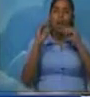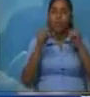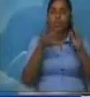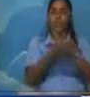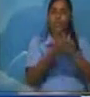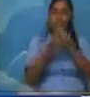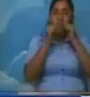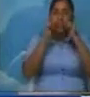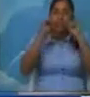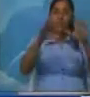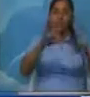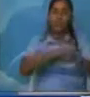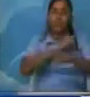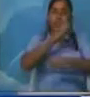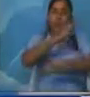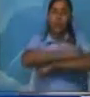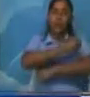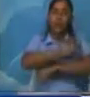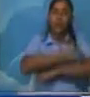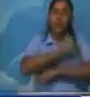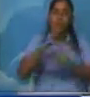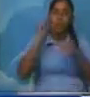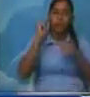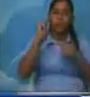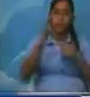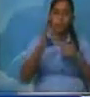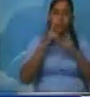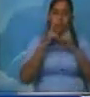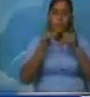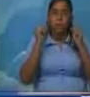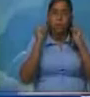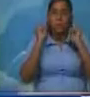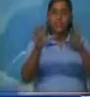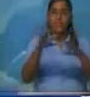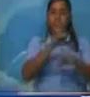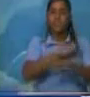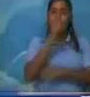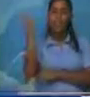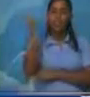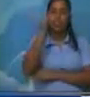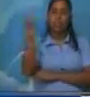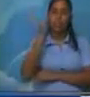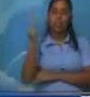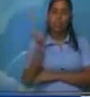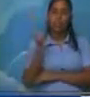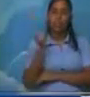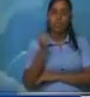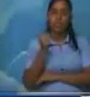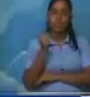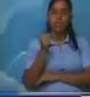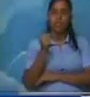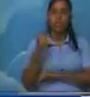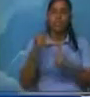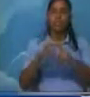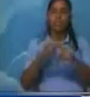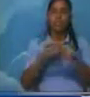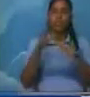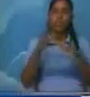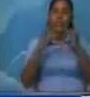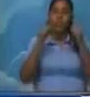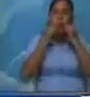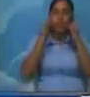la obediencia y las maldiciones de la desobediencia Ay ay ay las